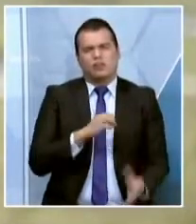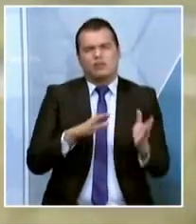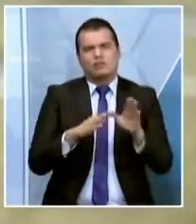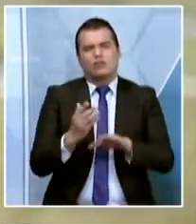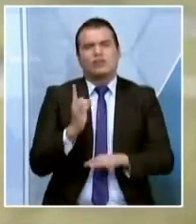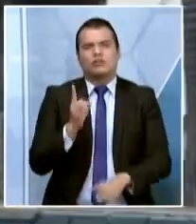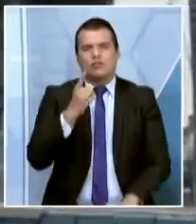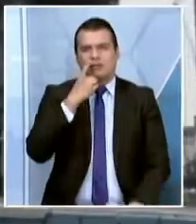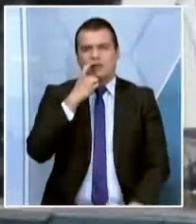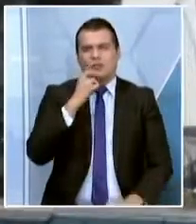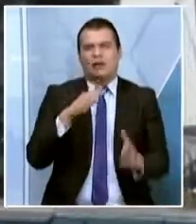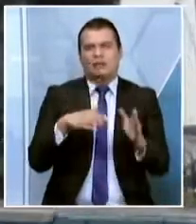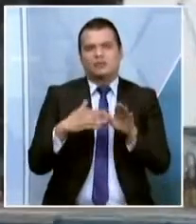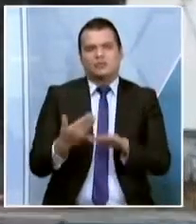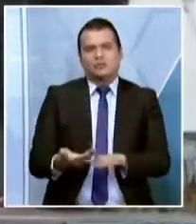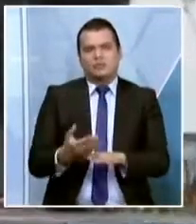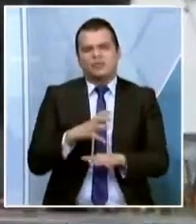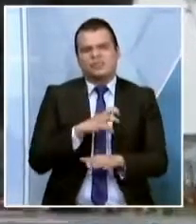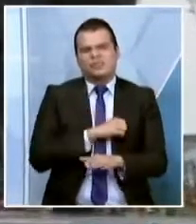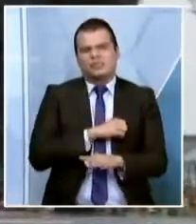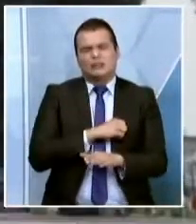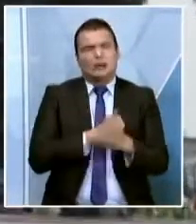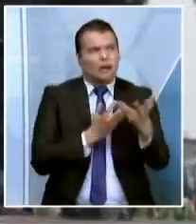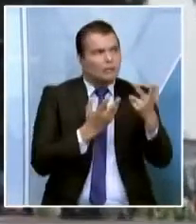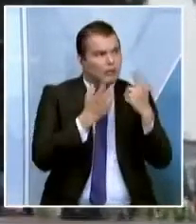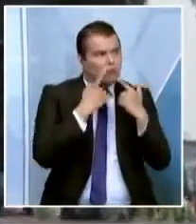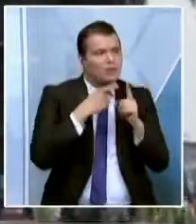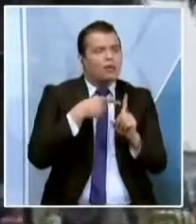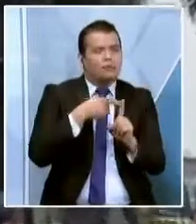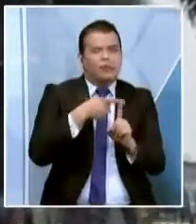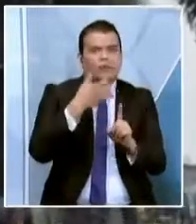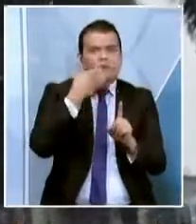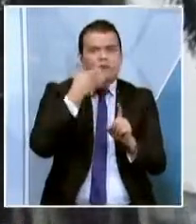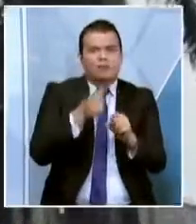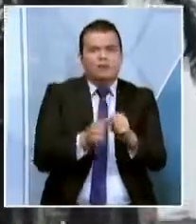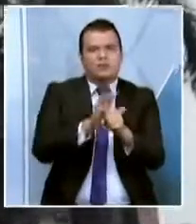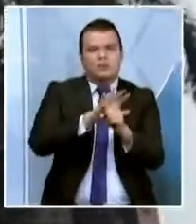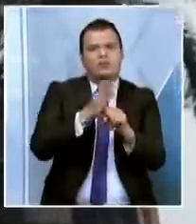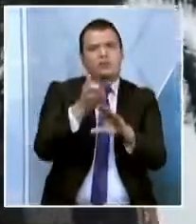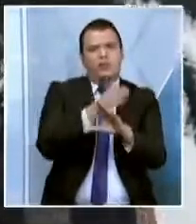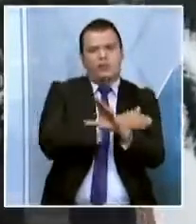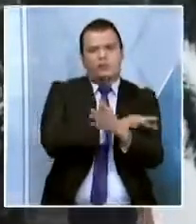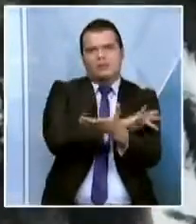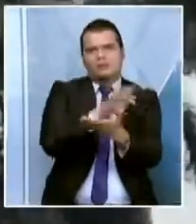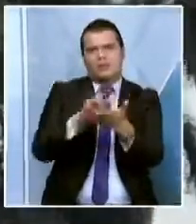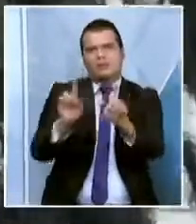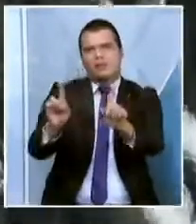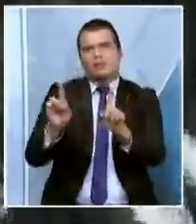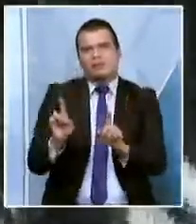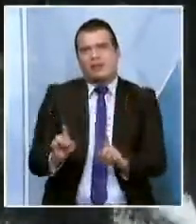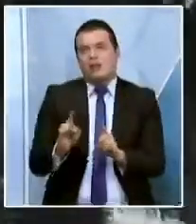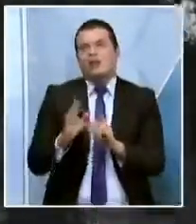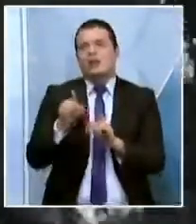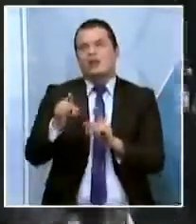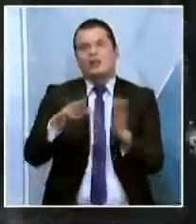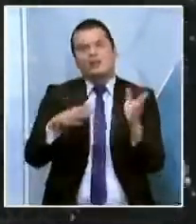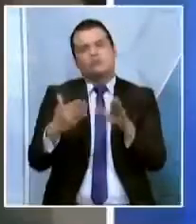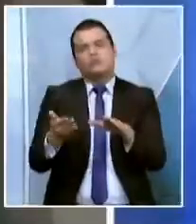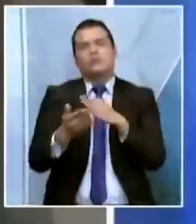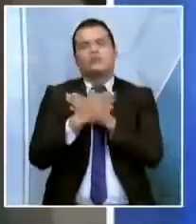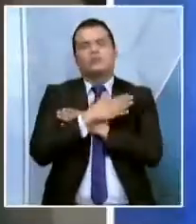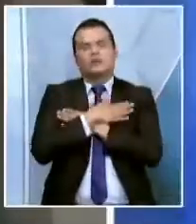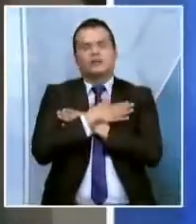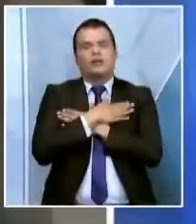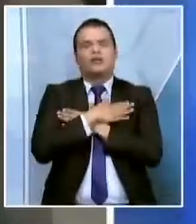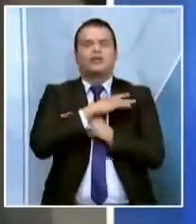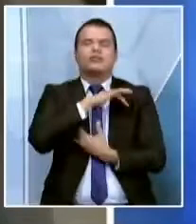97 años. Precisamente en las últimas horas, el mandatario local había asistido a su velorio, que anoche fue cancelado. La prueba rápida que me hice